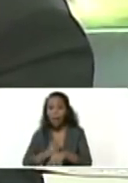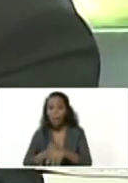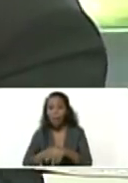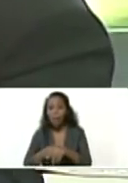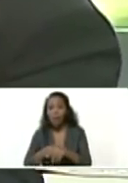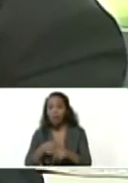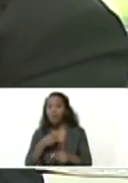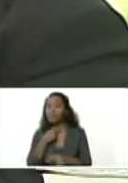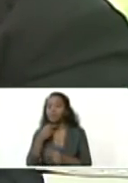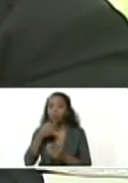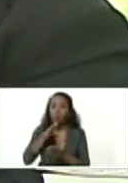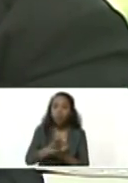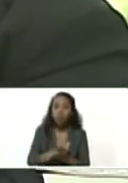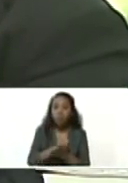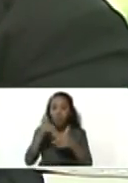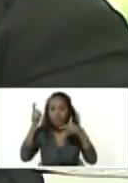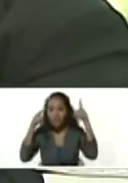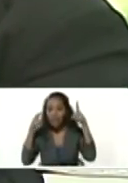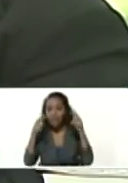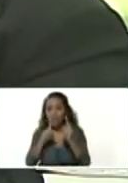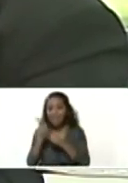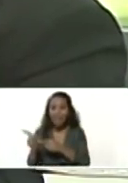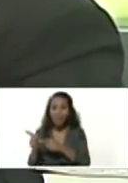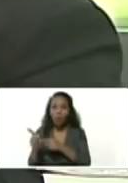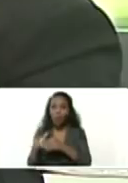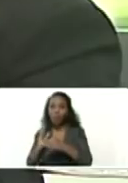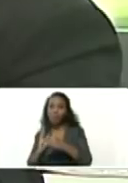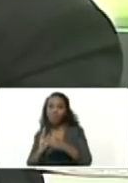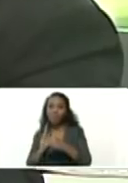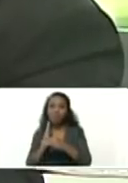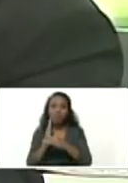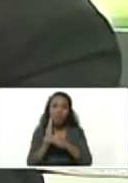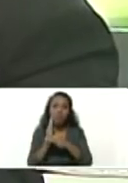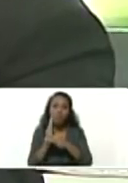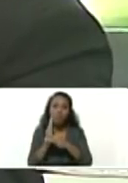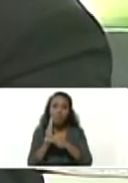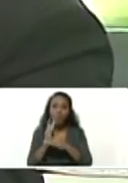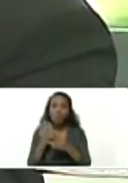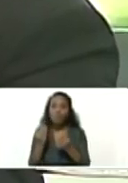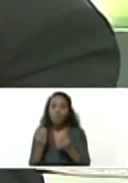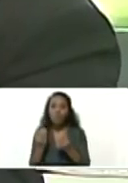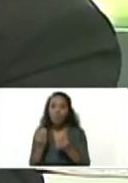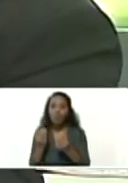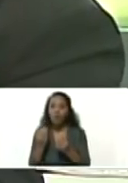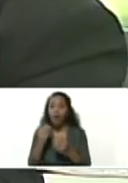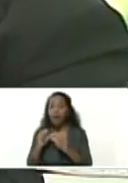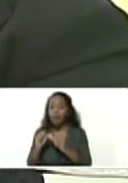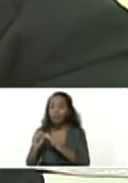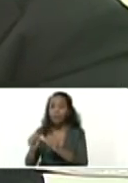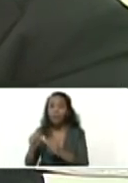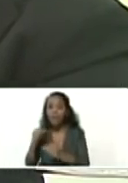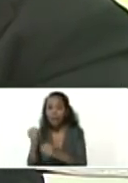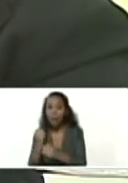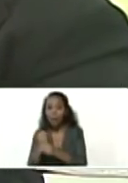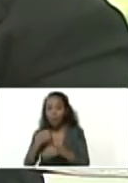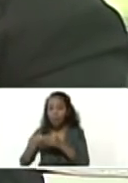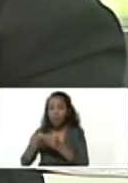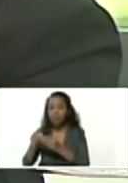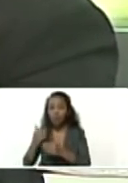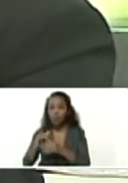Chávez, y eso obviamente que lamentablemente interrumpió la continuidad del trabajo que estábamos